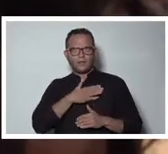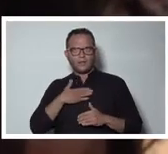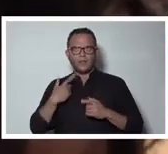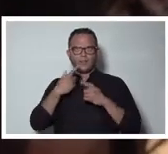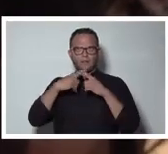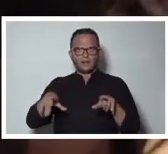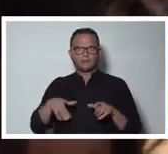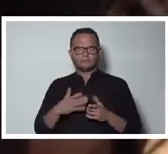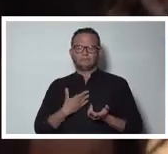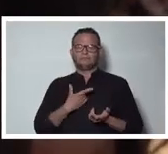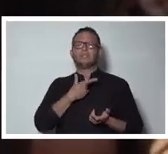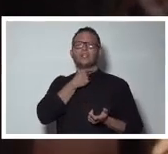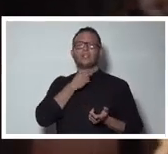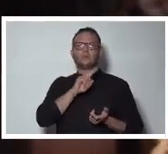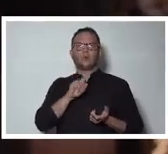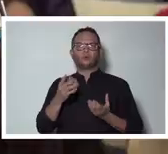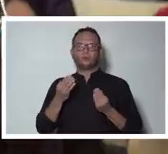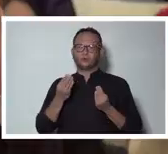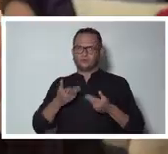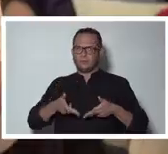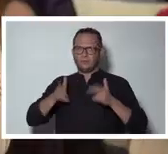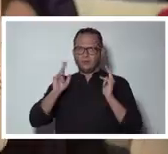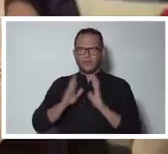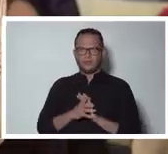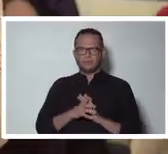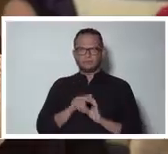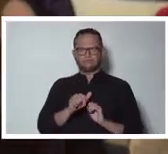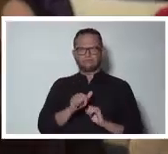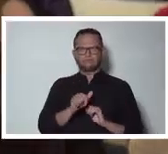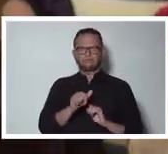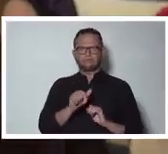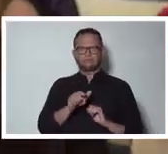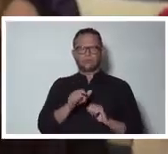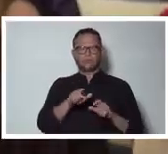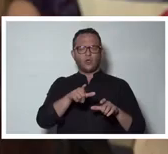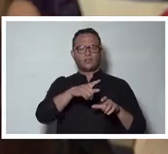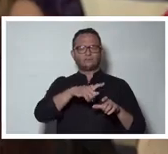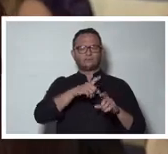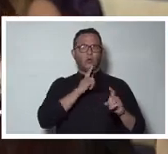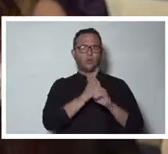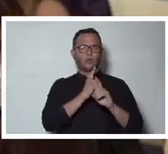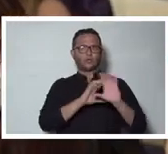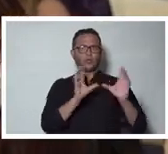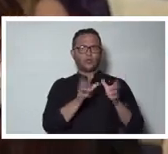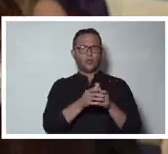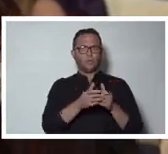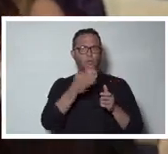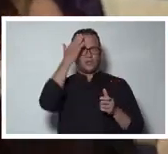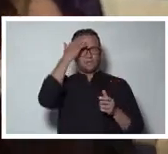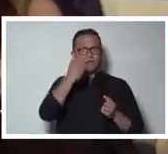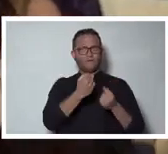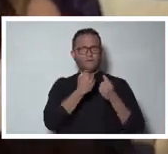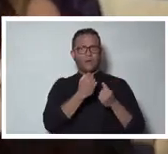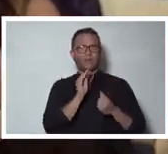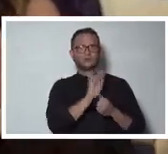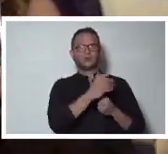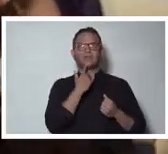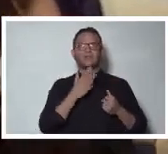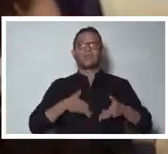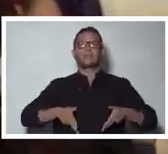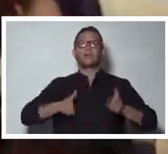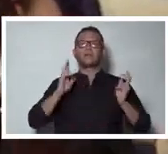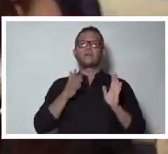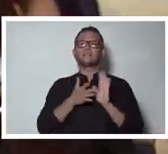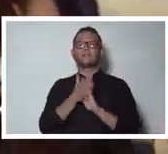entonces quizá ya no me gusta tanto la democracia Bueno pues eso es la principal fuerza de la oposición en nuestro país una fuerza que cree que democracia significa